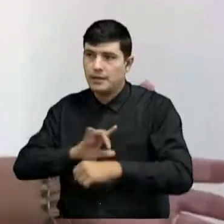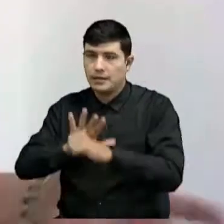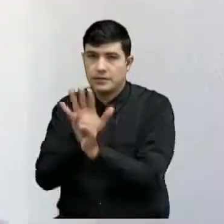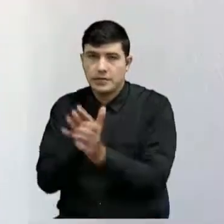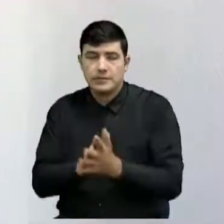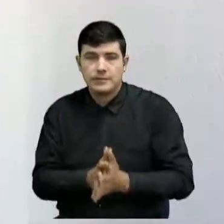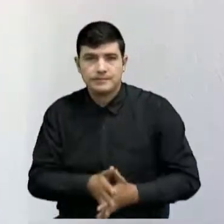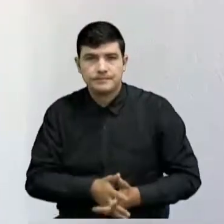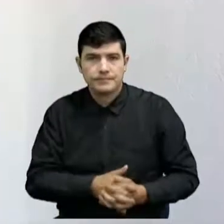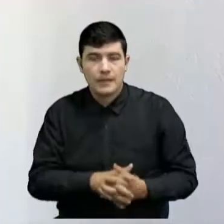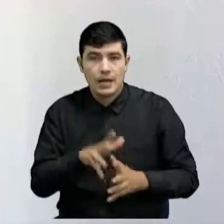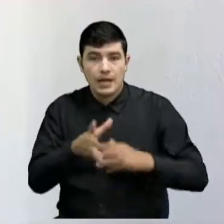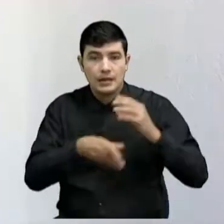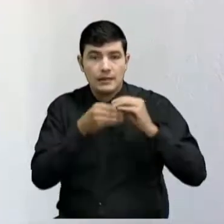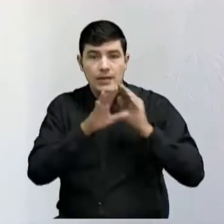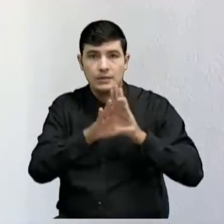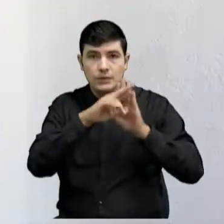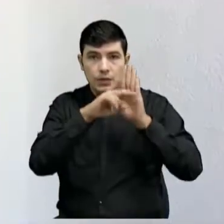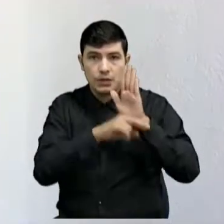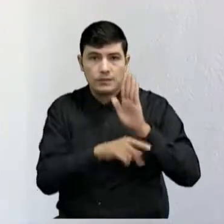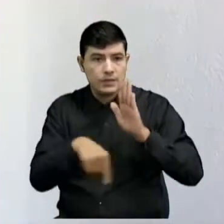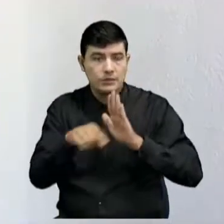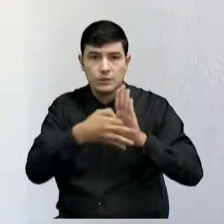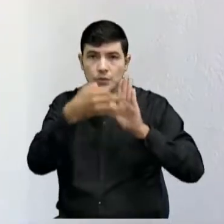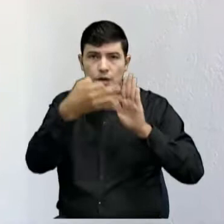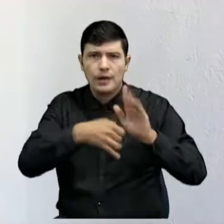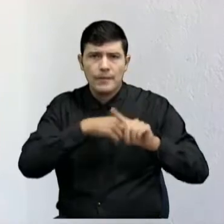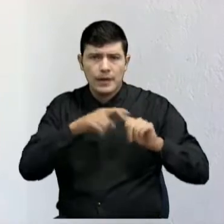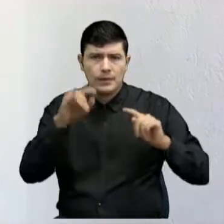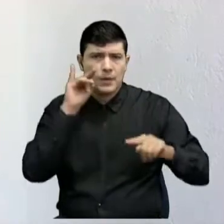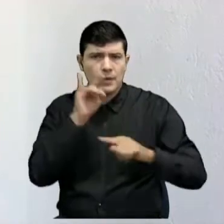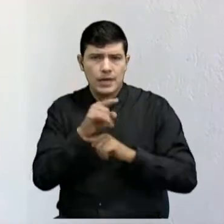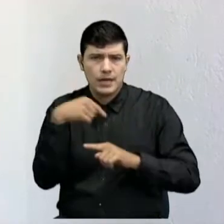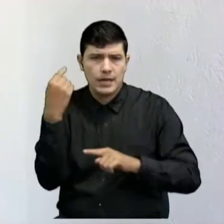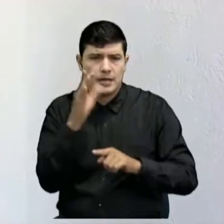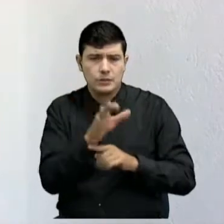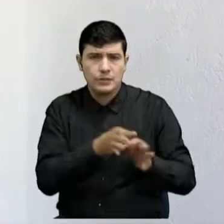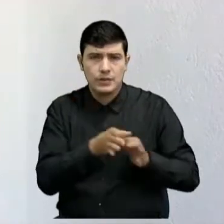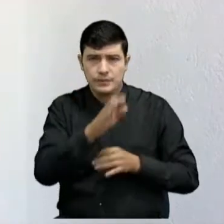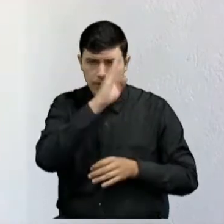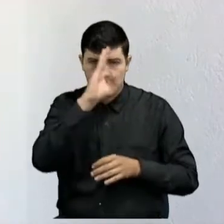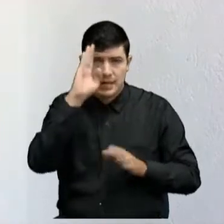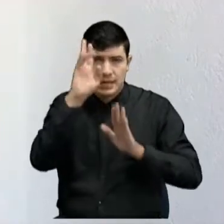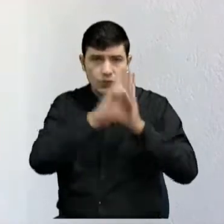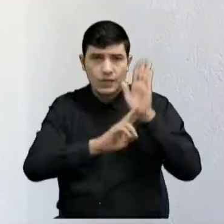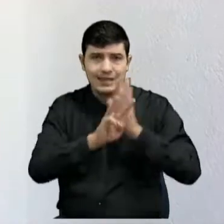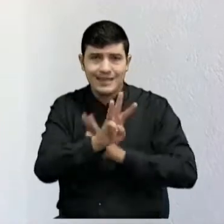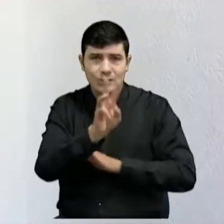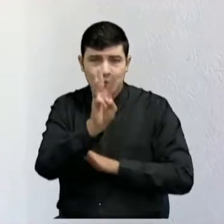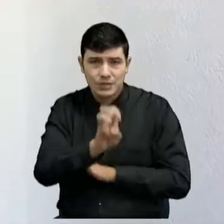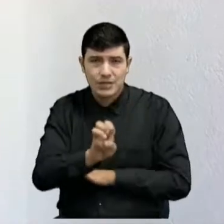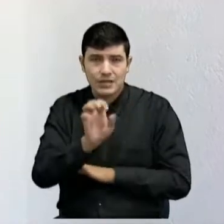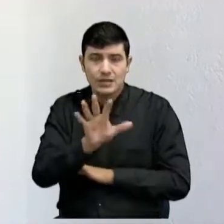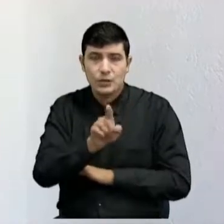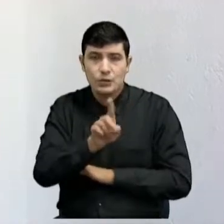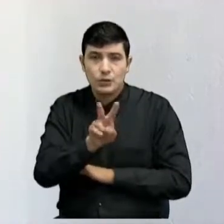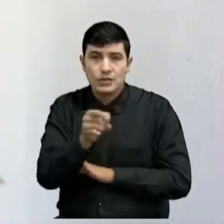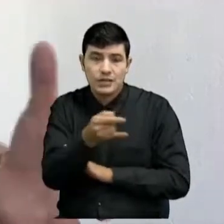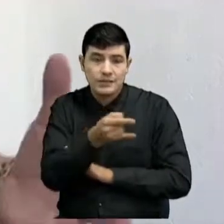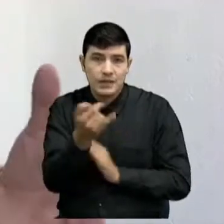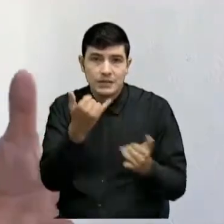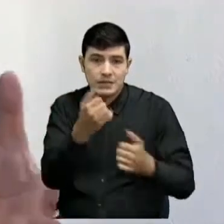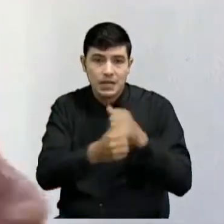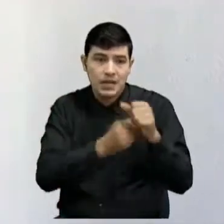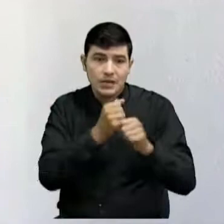coronavirus entre las normas posiblemente transgredidas la procuraduría provincial de san gil- siendo la resolución 385 del 12 de marzo del 2020